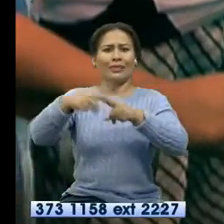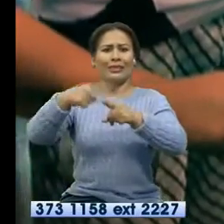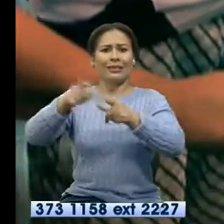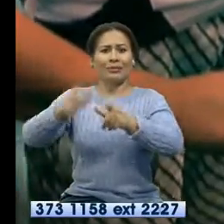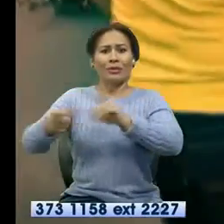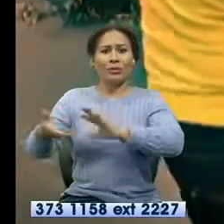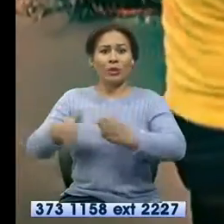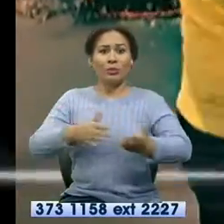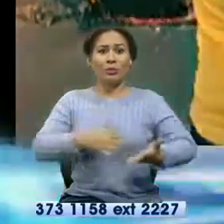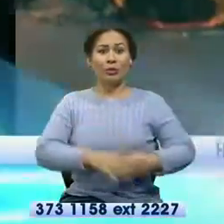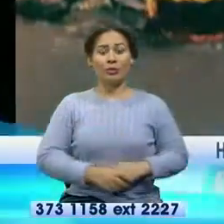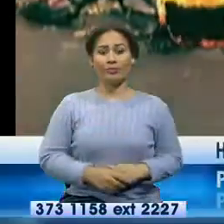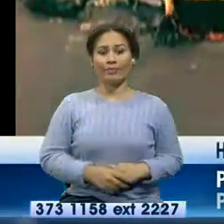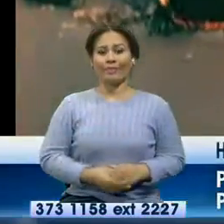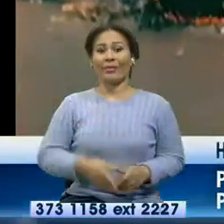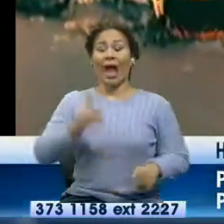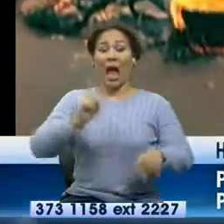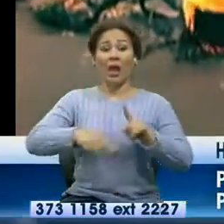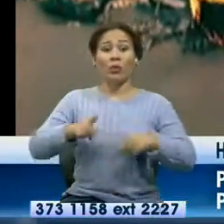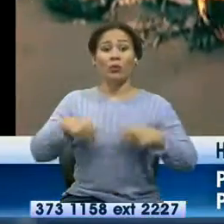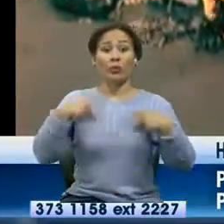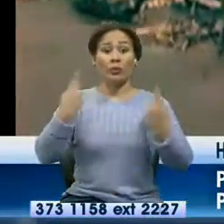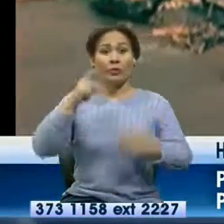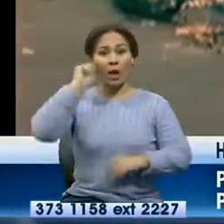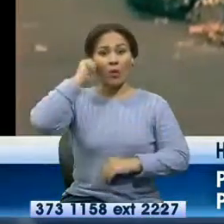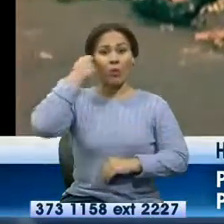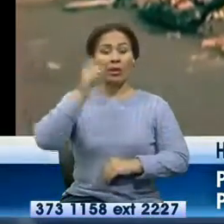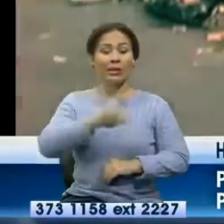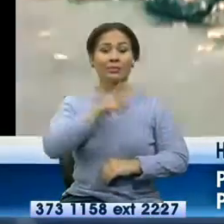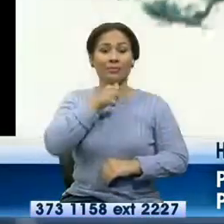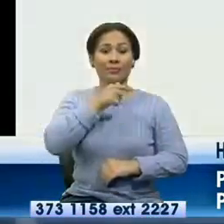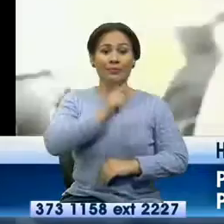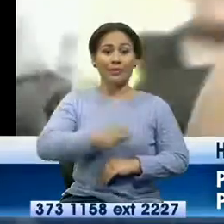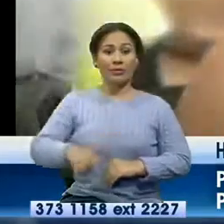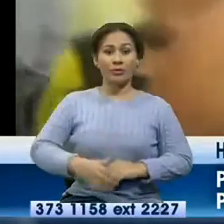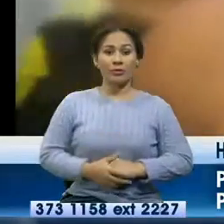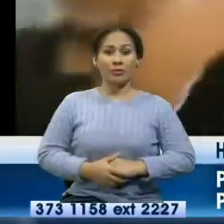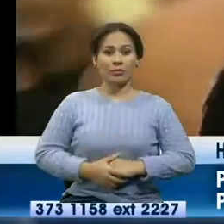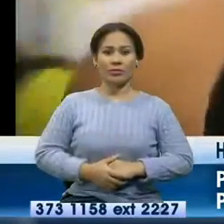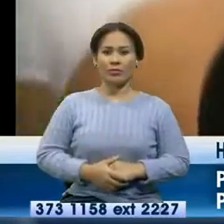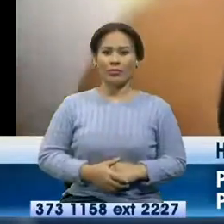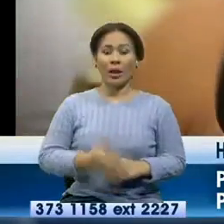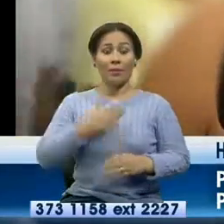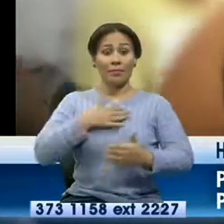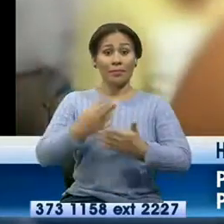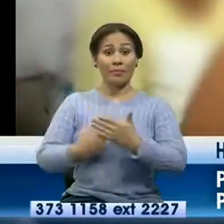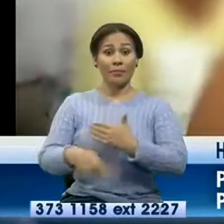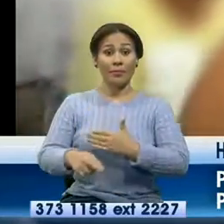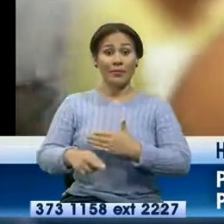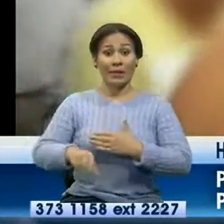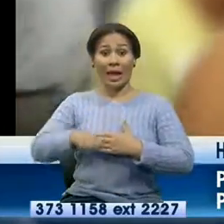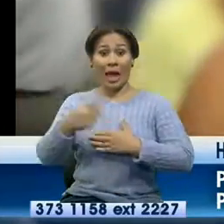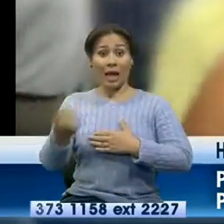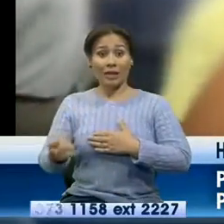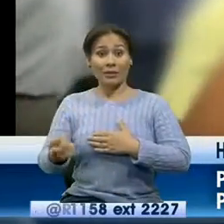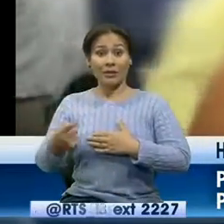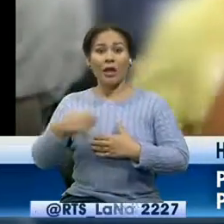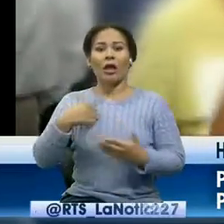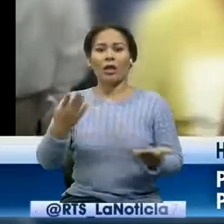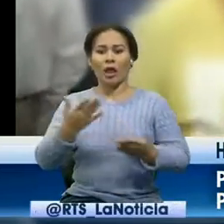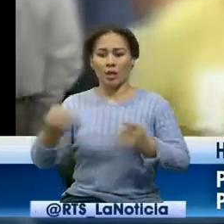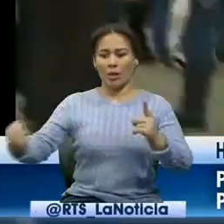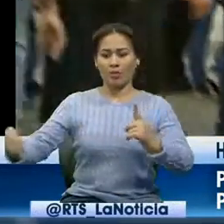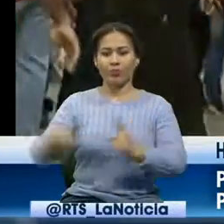víctimas, de aquellas que permanecen vivas en la memoria de sus seres queridos. Mi hijastra fue hace 20 días que la atropelló un carro en el otro